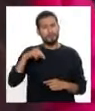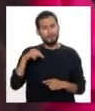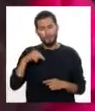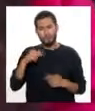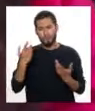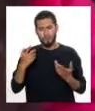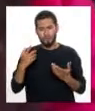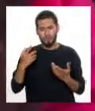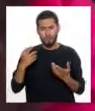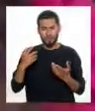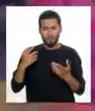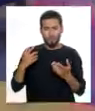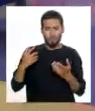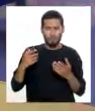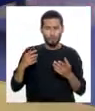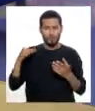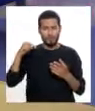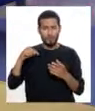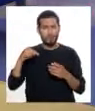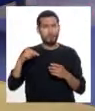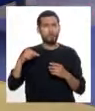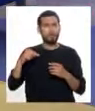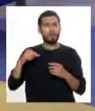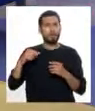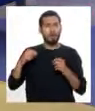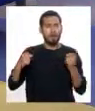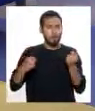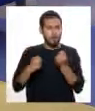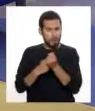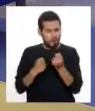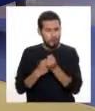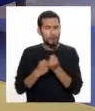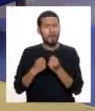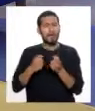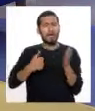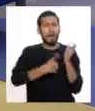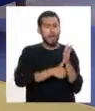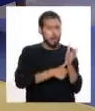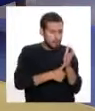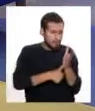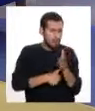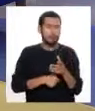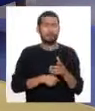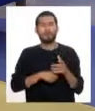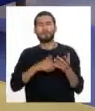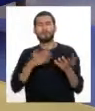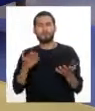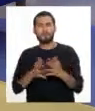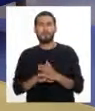Como dice el coordinador Jorge Ibáñez, sobre el apoyo de la RENIE, también hay, como dice,